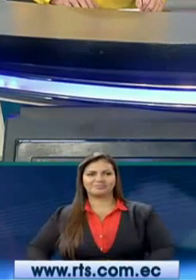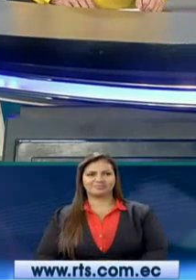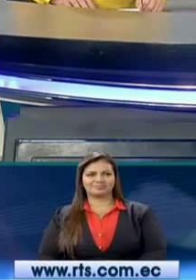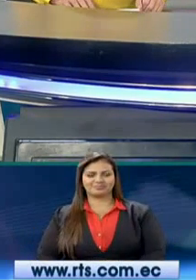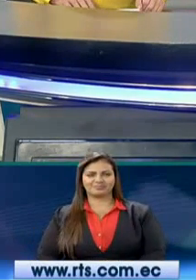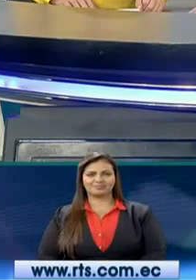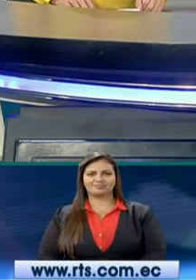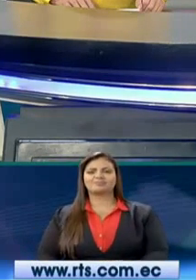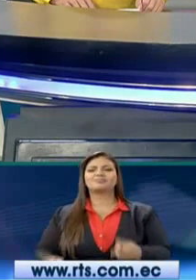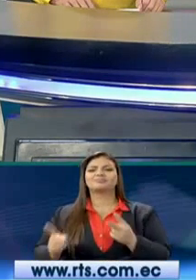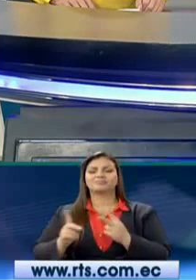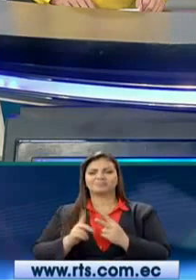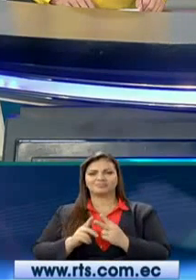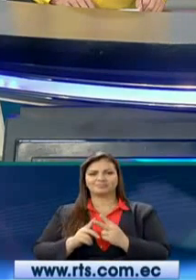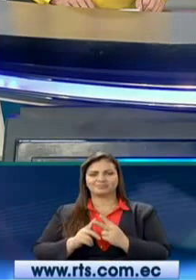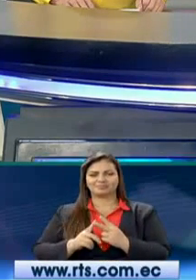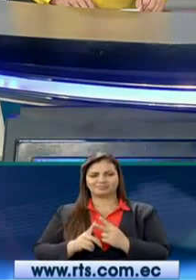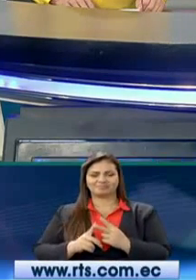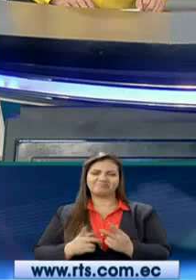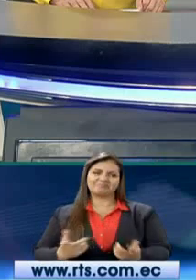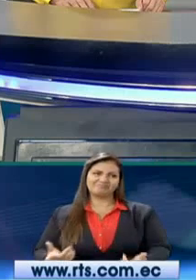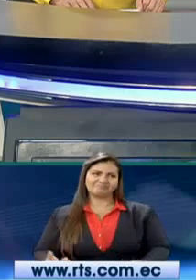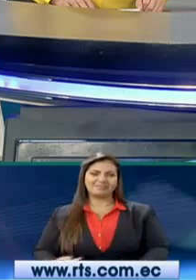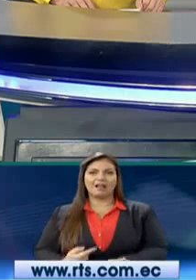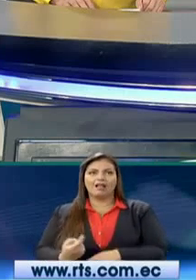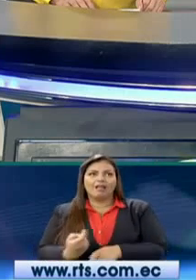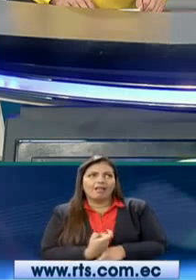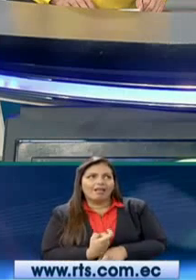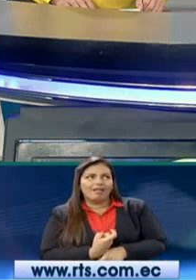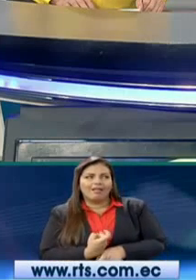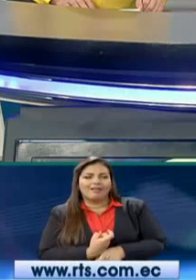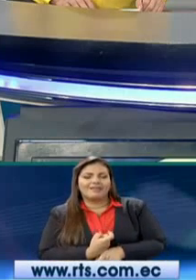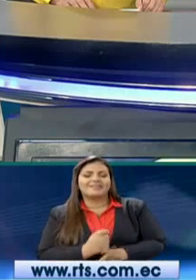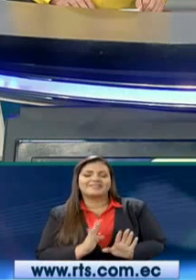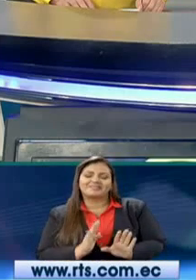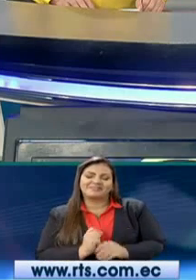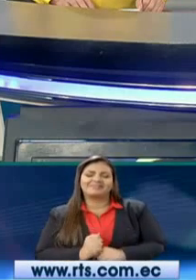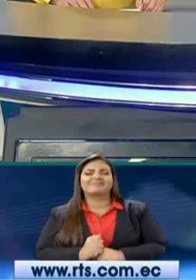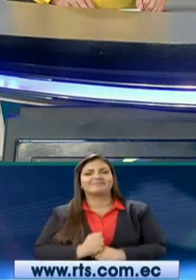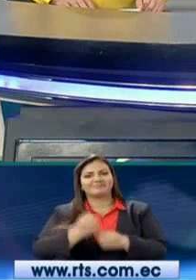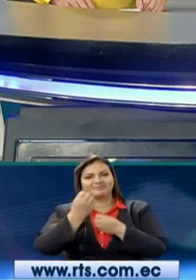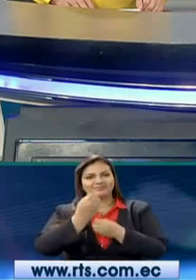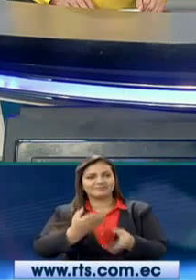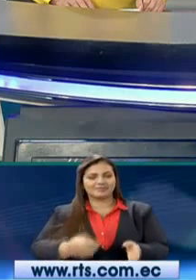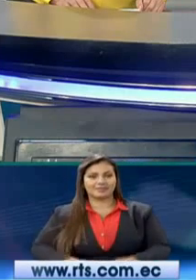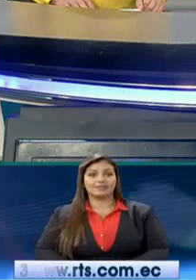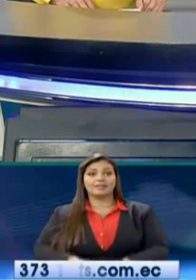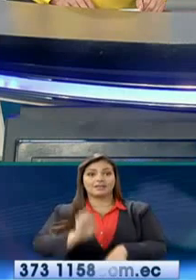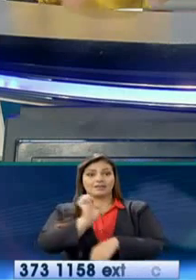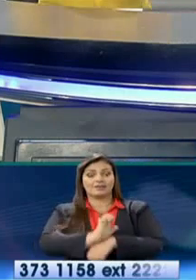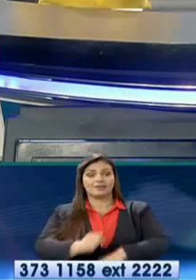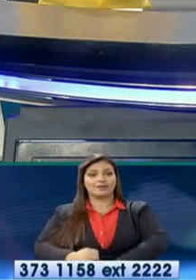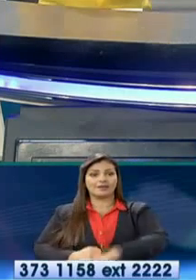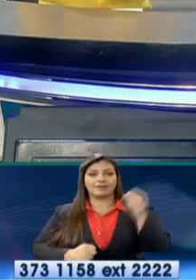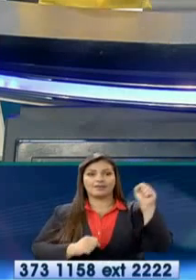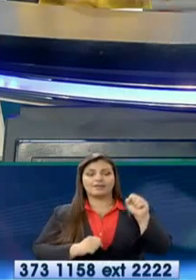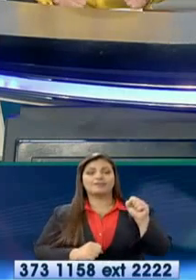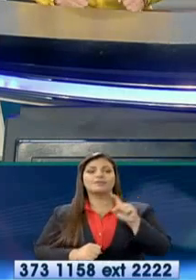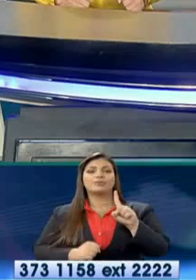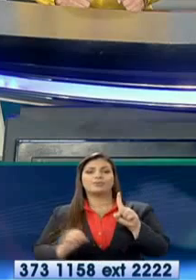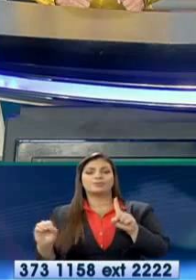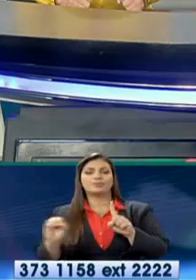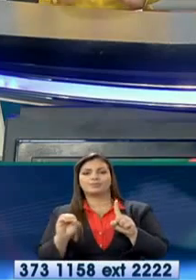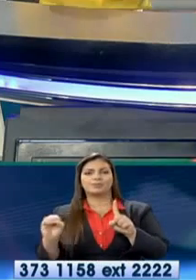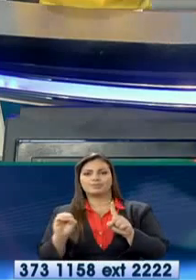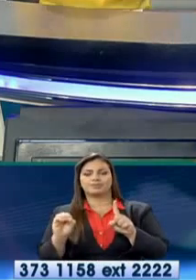claro. Bueno, está bien. Con esa presión me voy a atrever a dar un pronóstico. Ecuador gana 1-0. 1-0. Bien. Ya Enrique